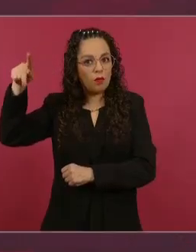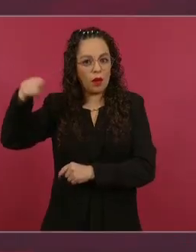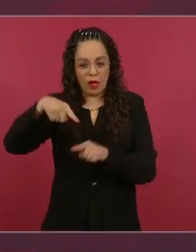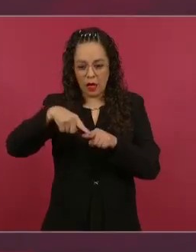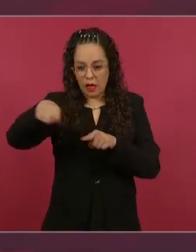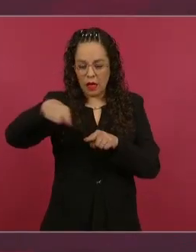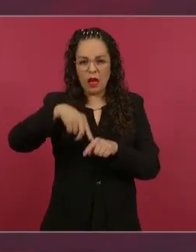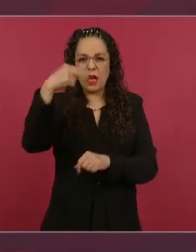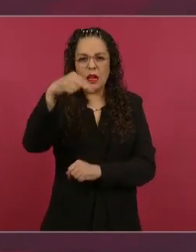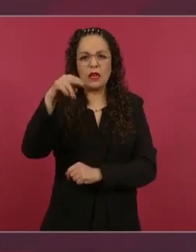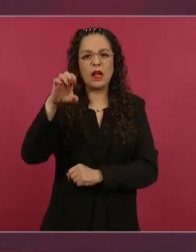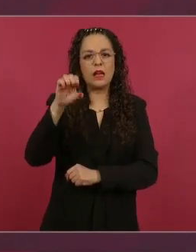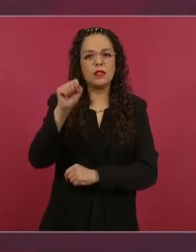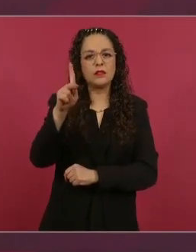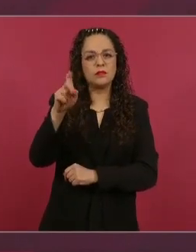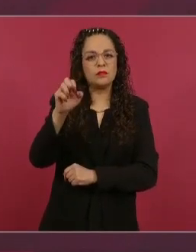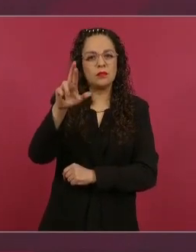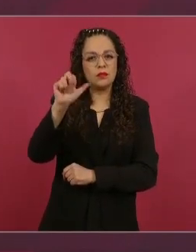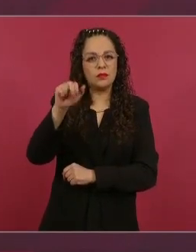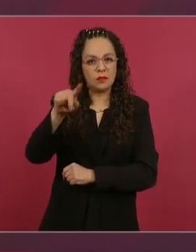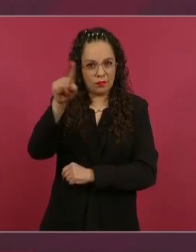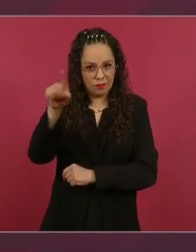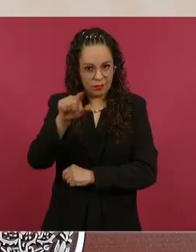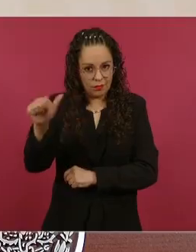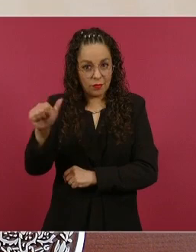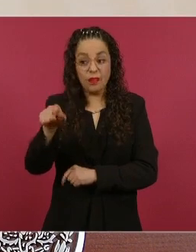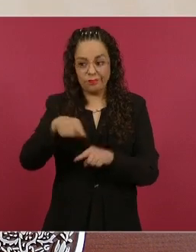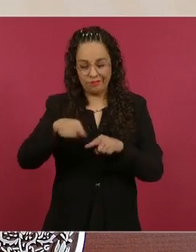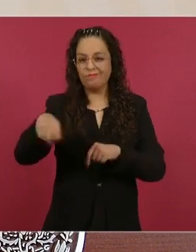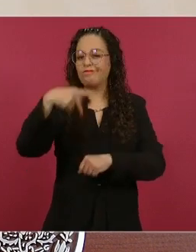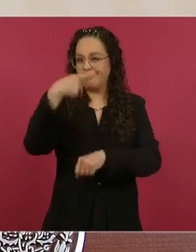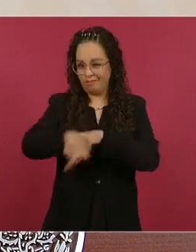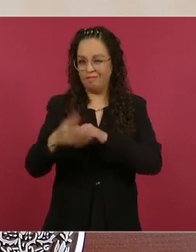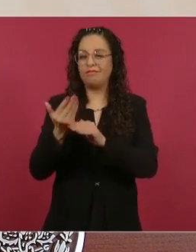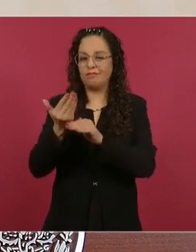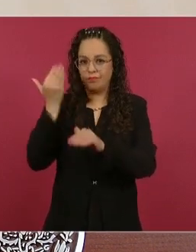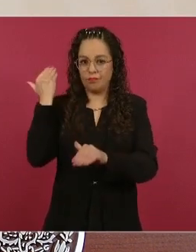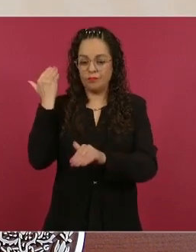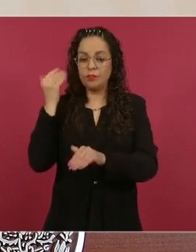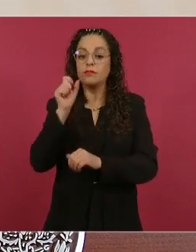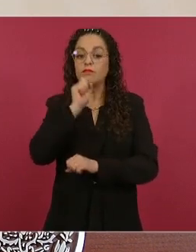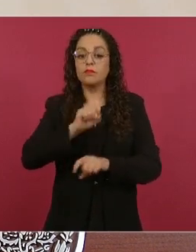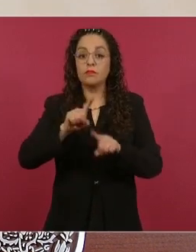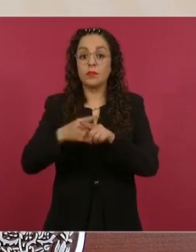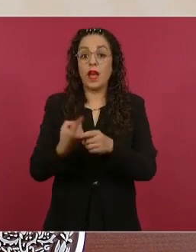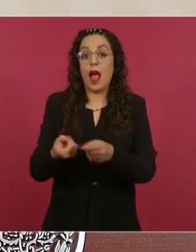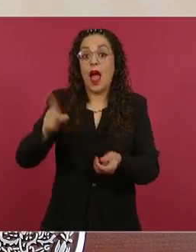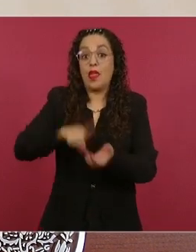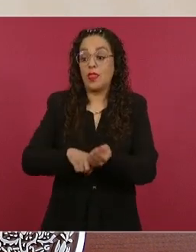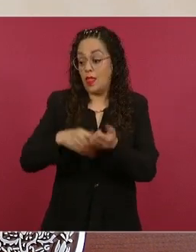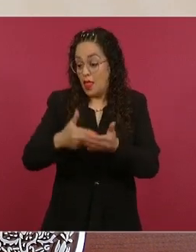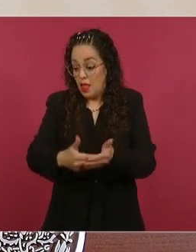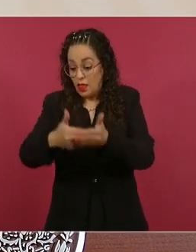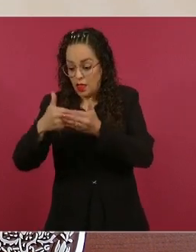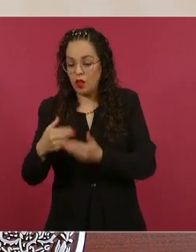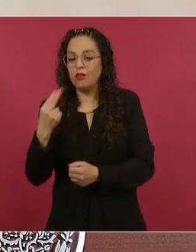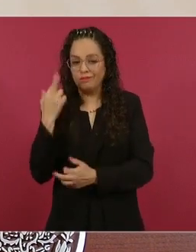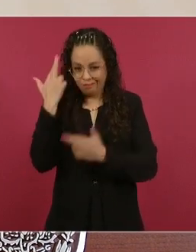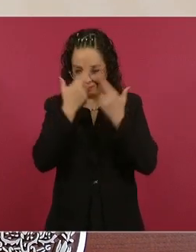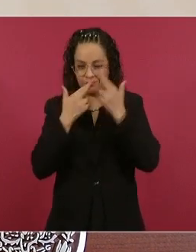pero también hay que ver lo de las carreteras al interior,